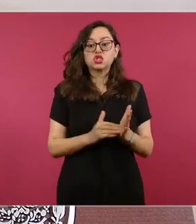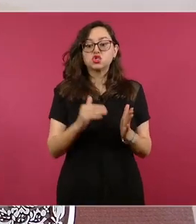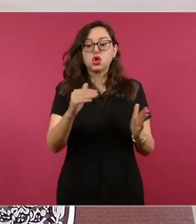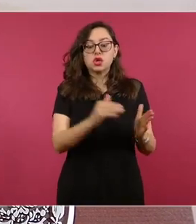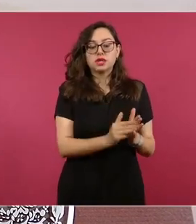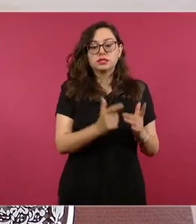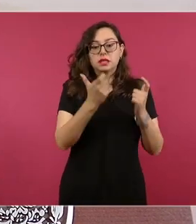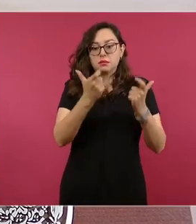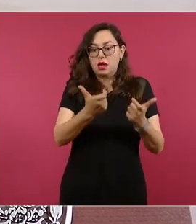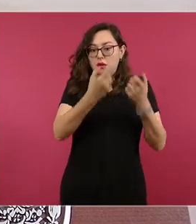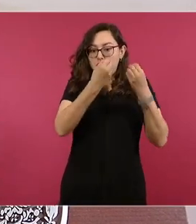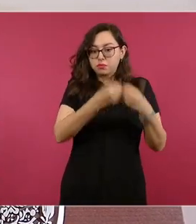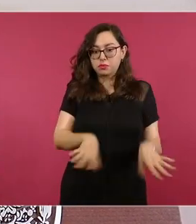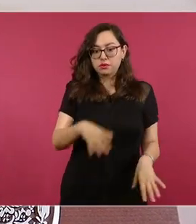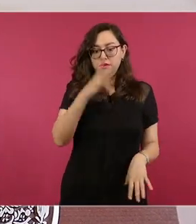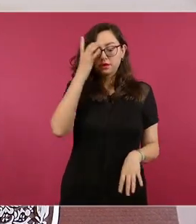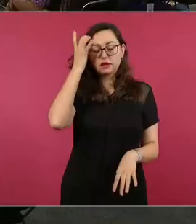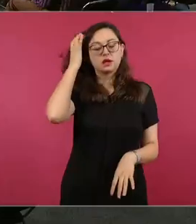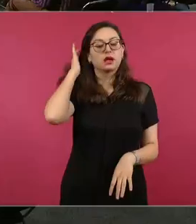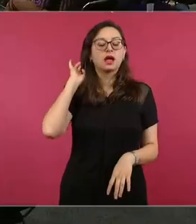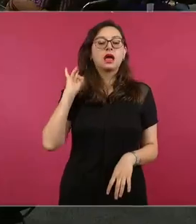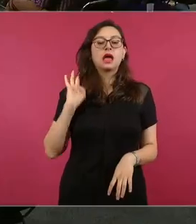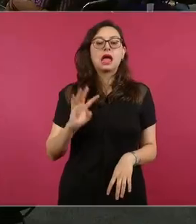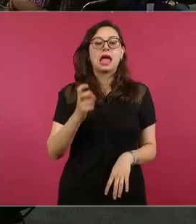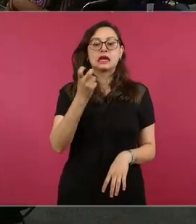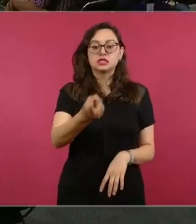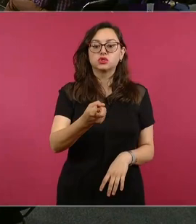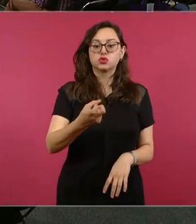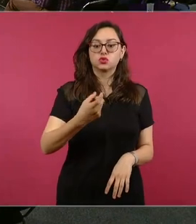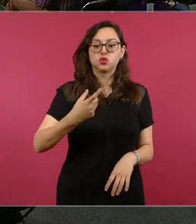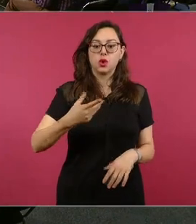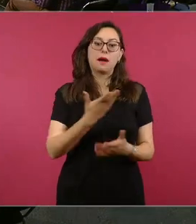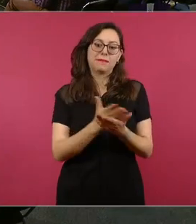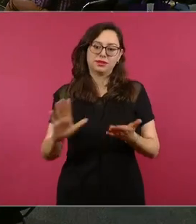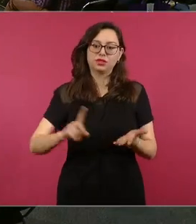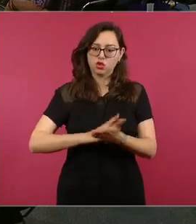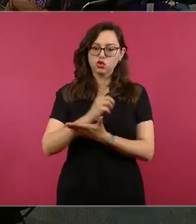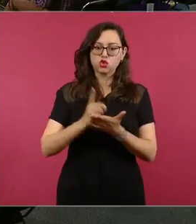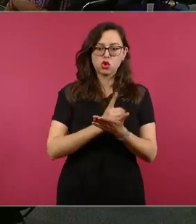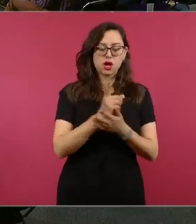por eso es nuestro compromiso de ayudar